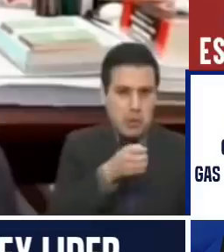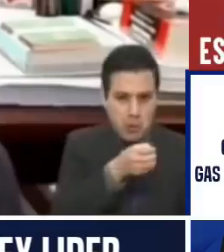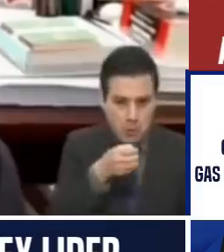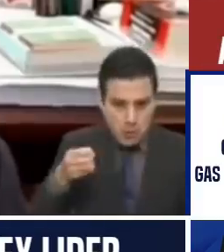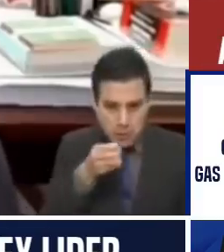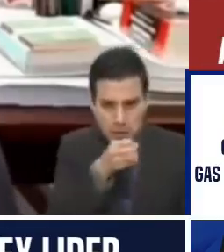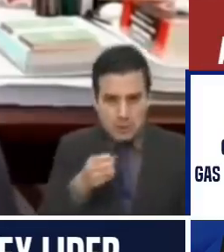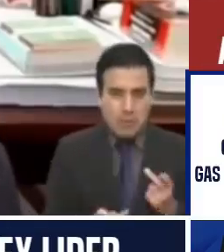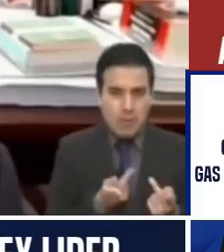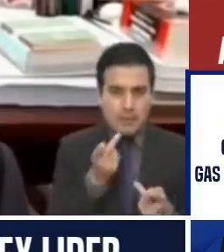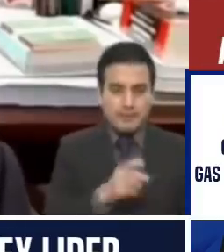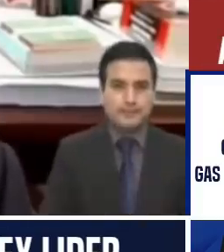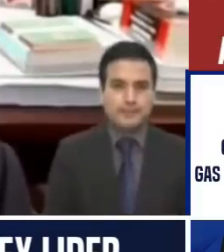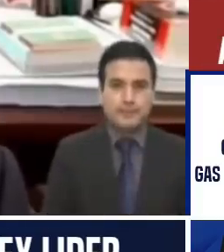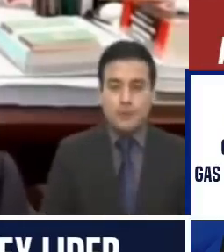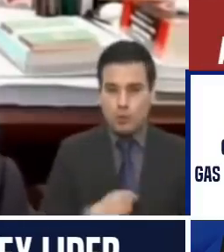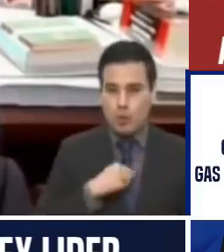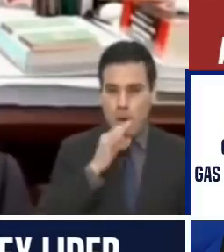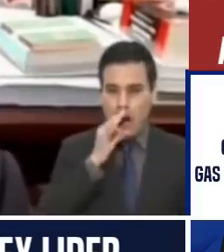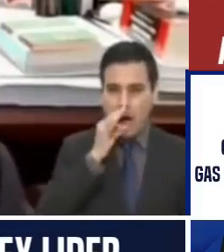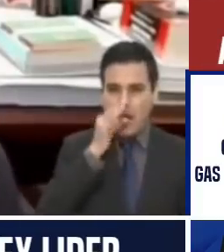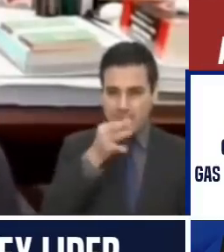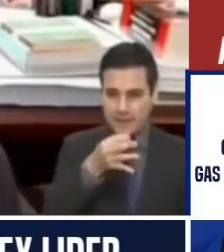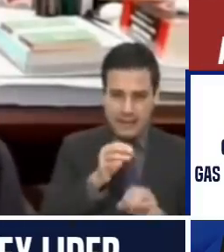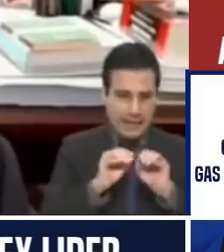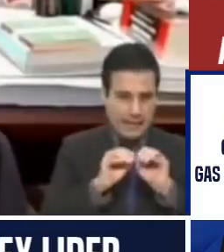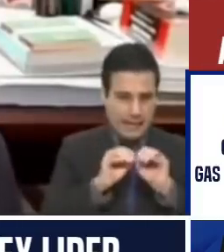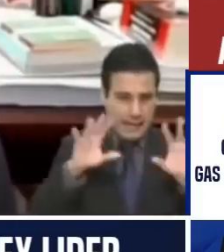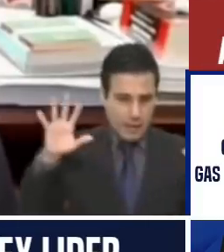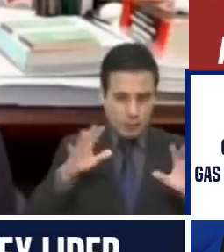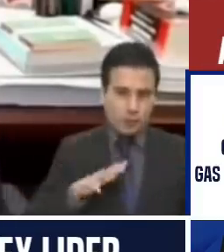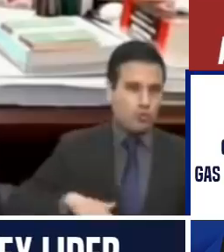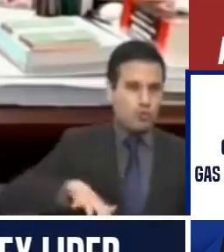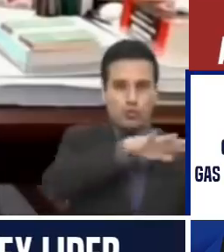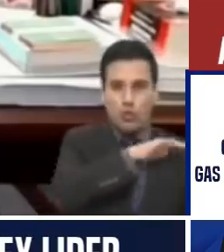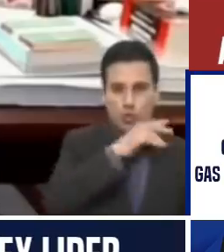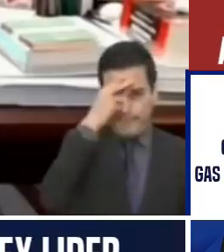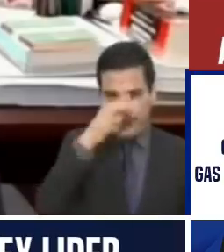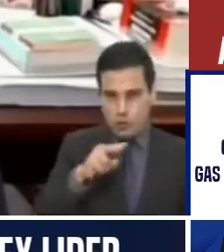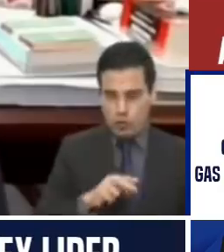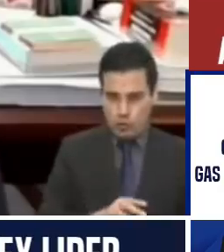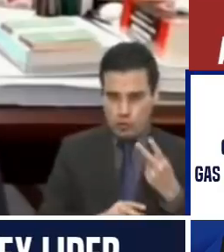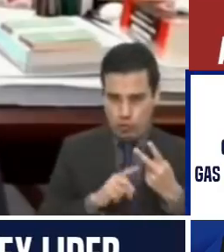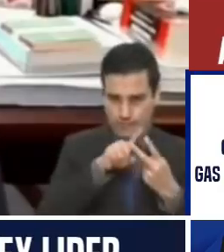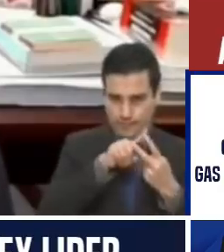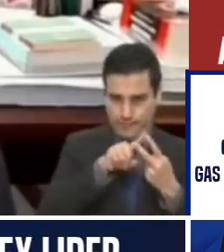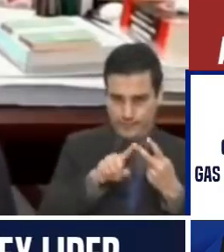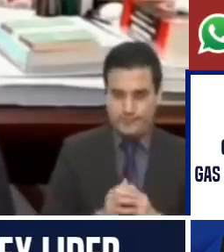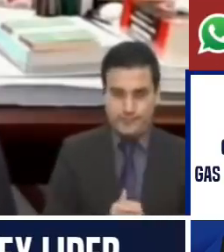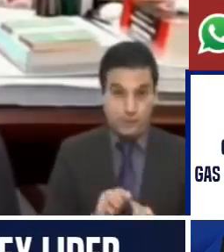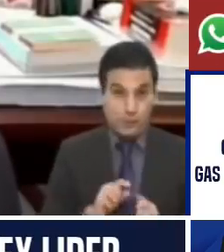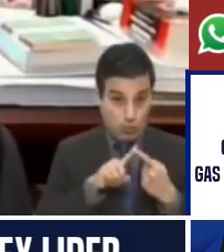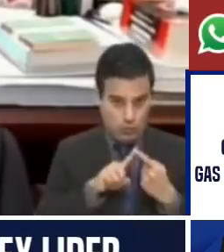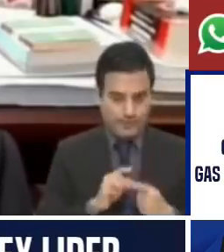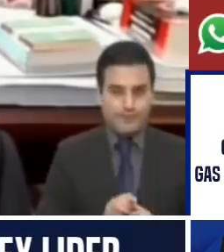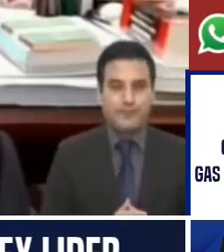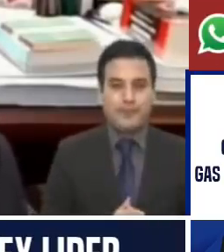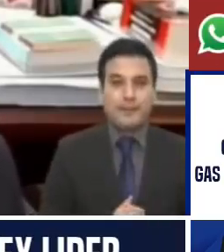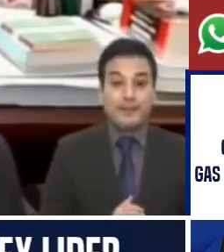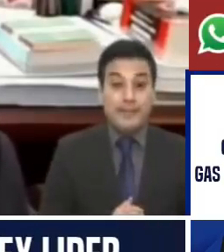Creo en ese sentido que era importante mandar los mensajes claros a la sociedad mexicana, y ese es el propósito de este acuerdo.